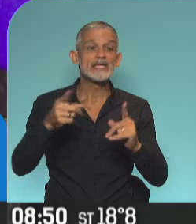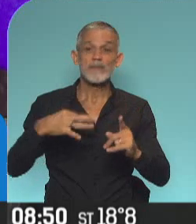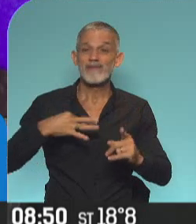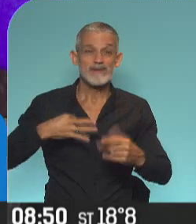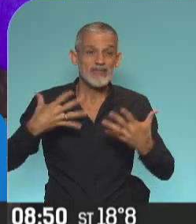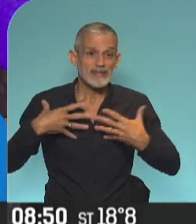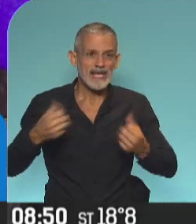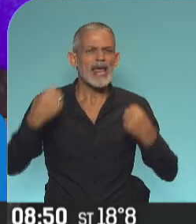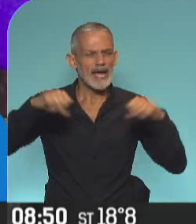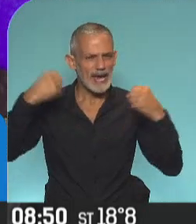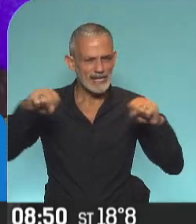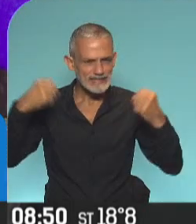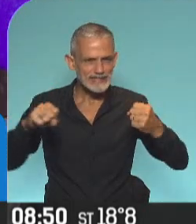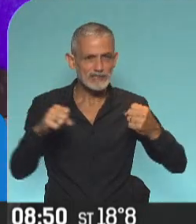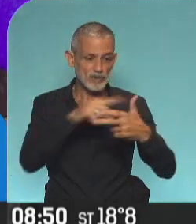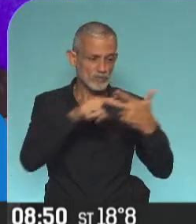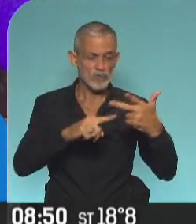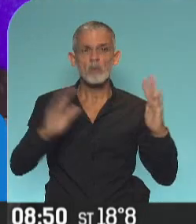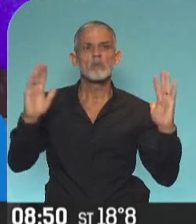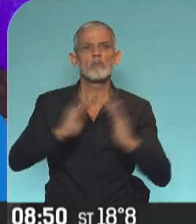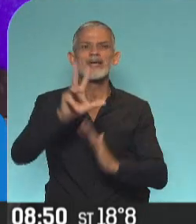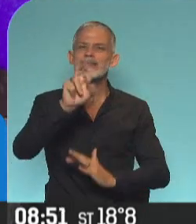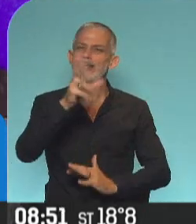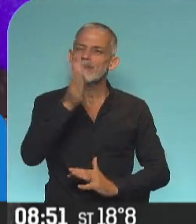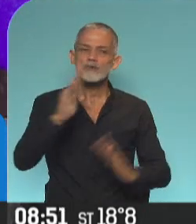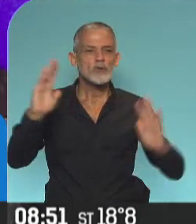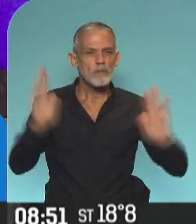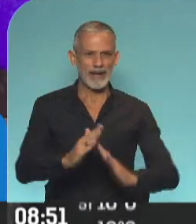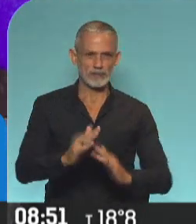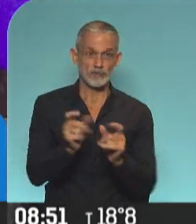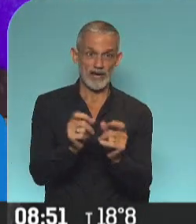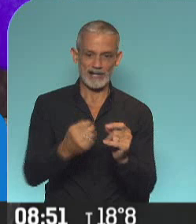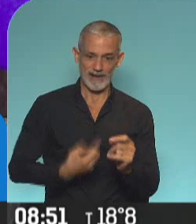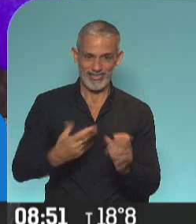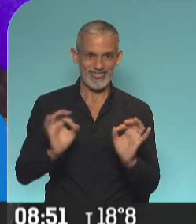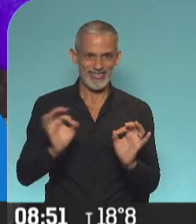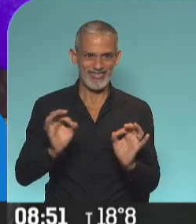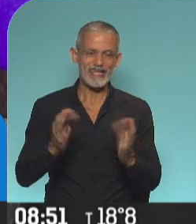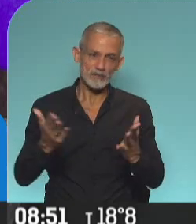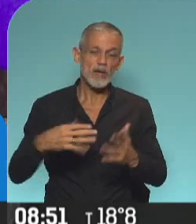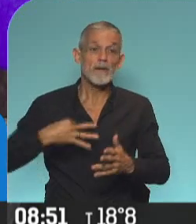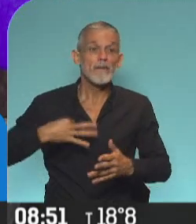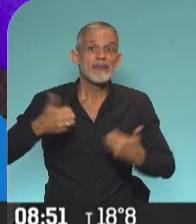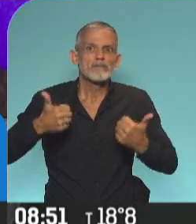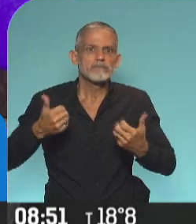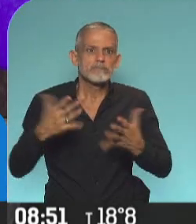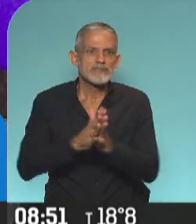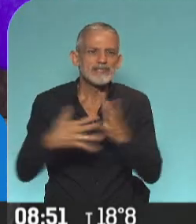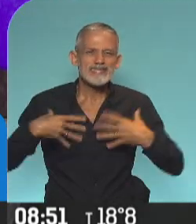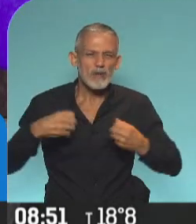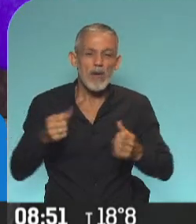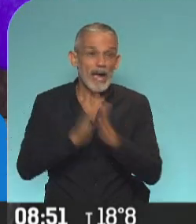saludable ejercicio y con eso disminuye un 30% de hacer un cáncer entonces por lo tanto la vida saludable que eso es gratis